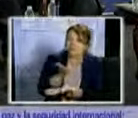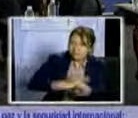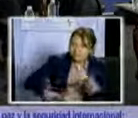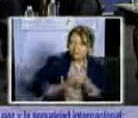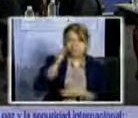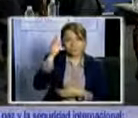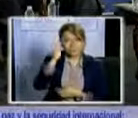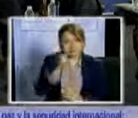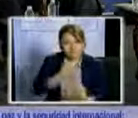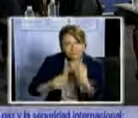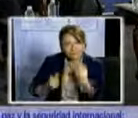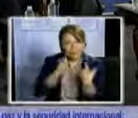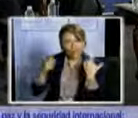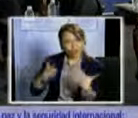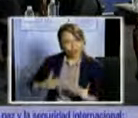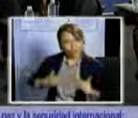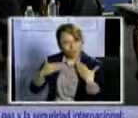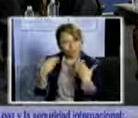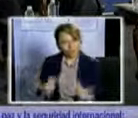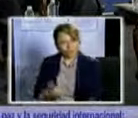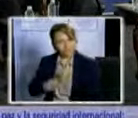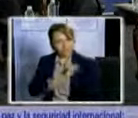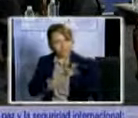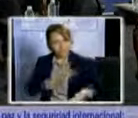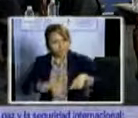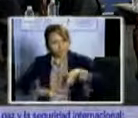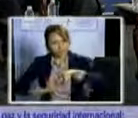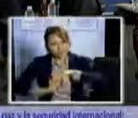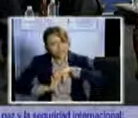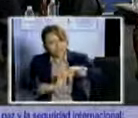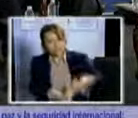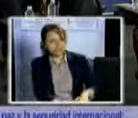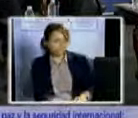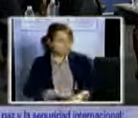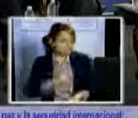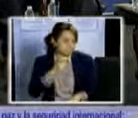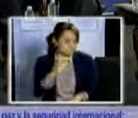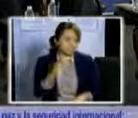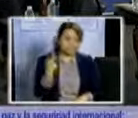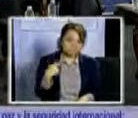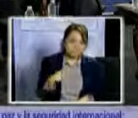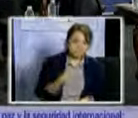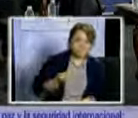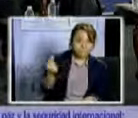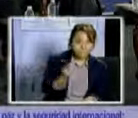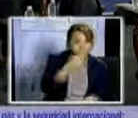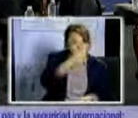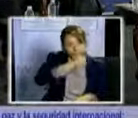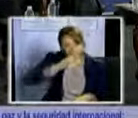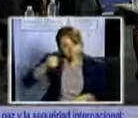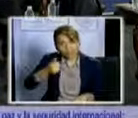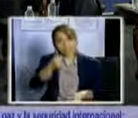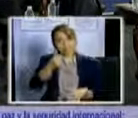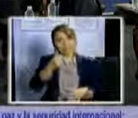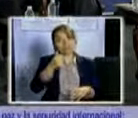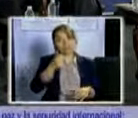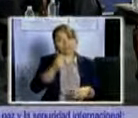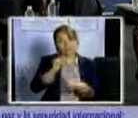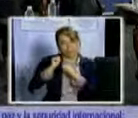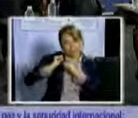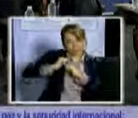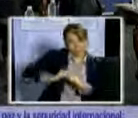generación de conciencia para que las poblaciones puedan a su vez empezar a presionar a sus gobiernos, a sus